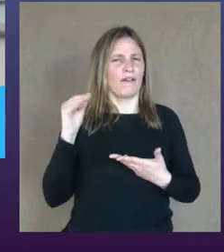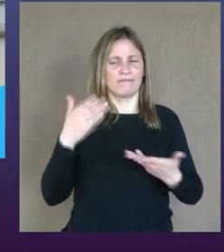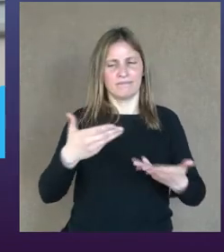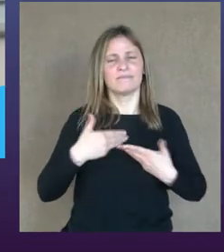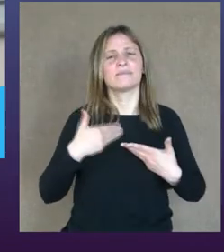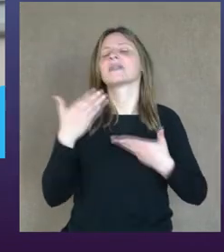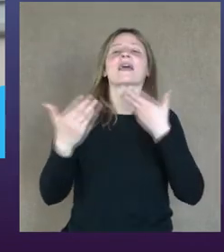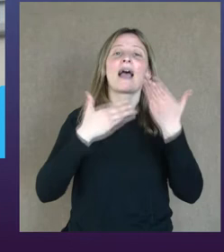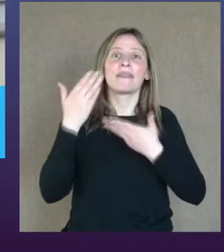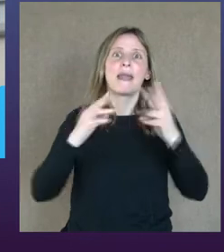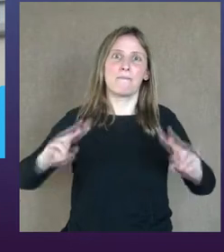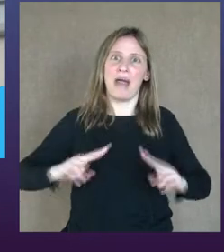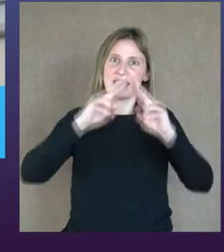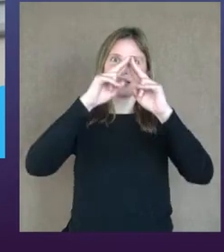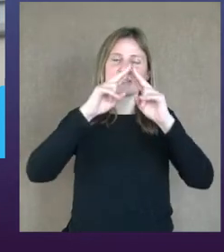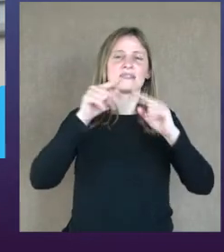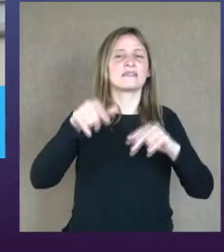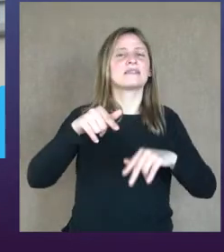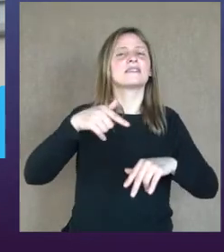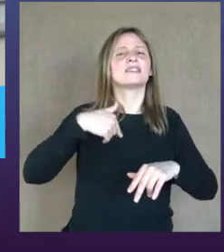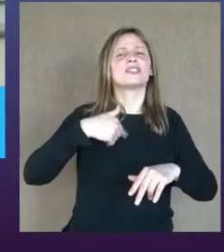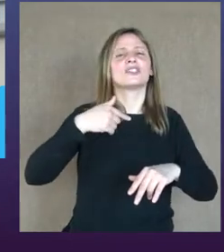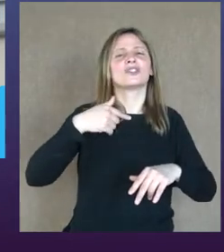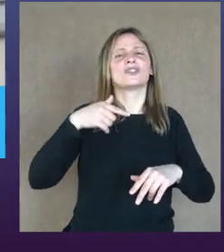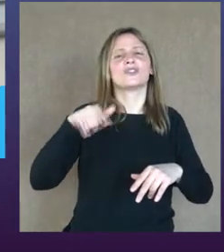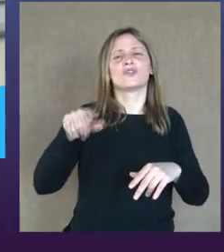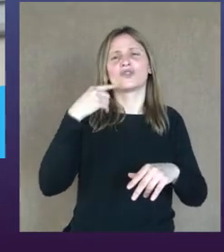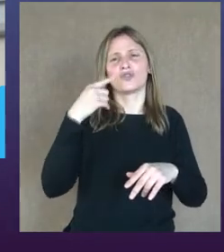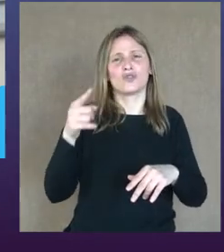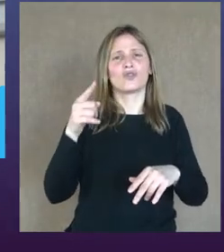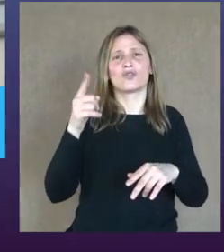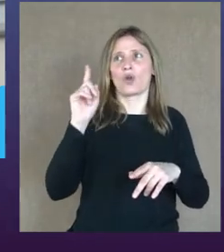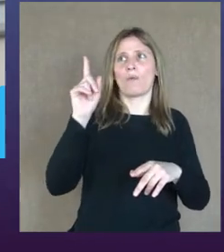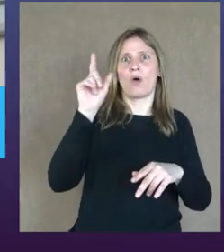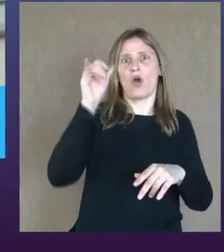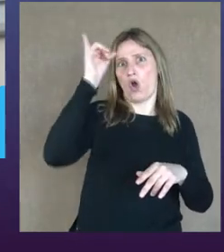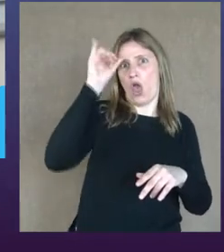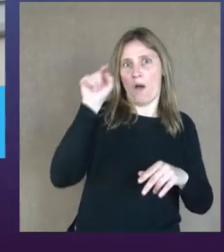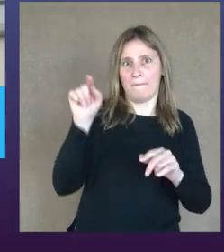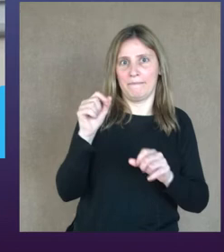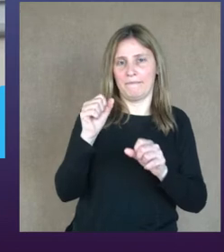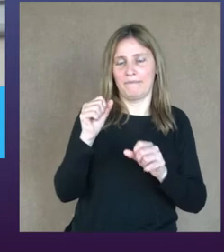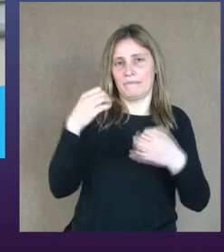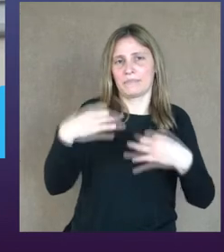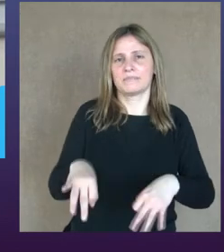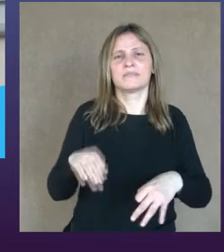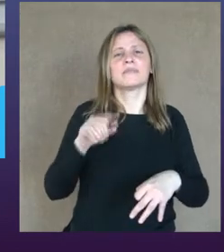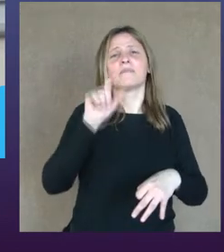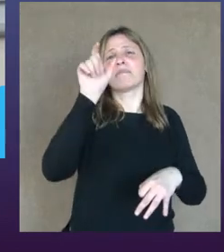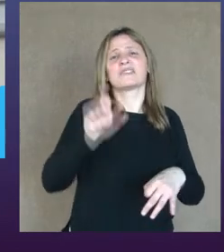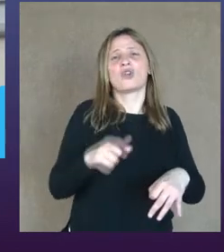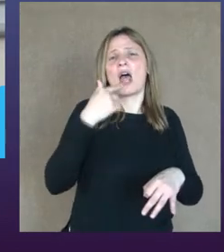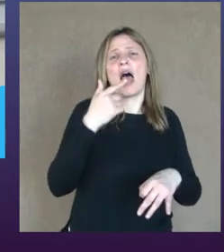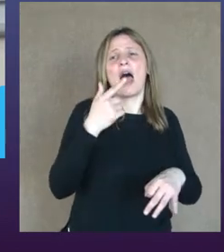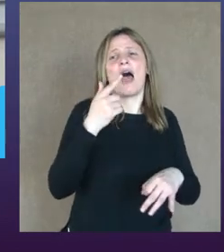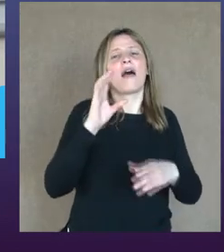a cantar en París, y en ese momento Sternfeld, que era el agente más importante del Colón, no aceptó que yo fuera porque